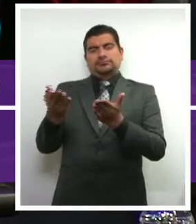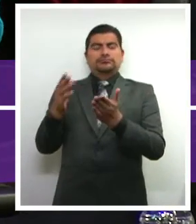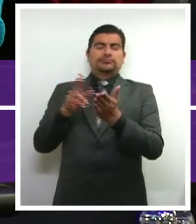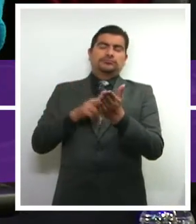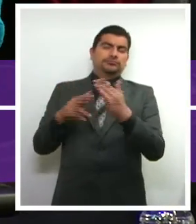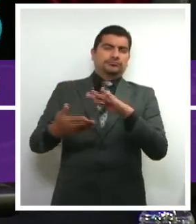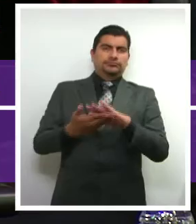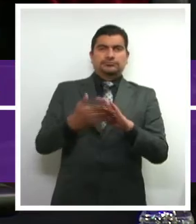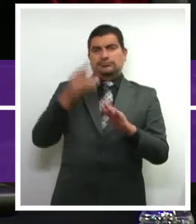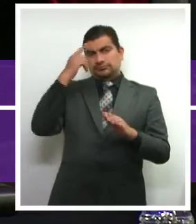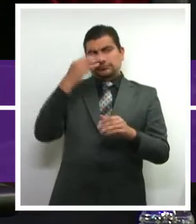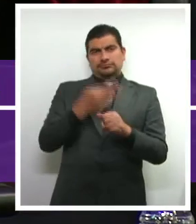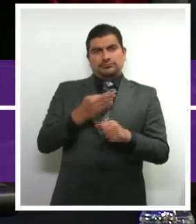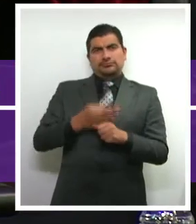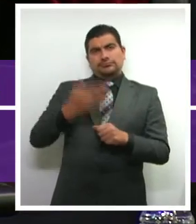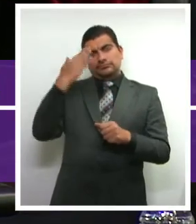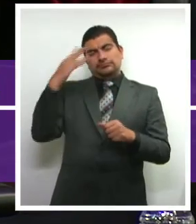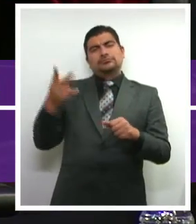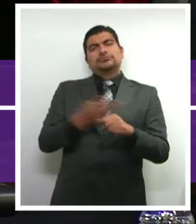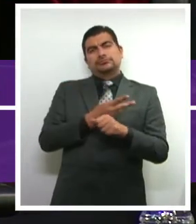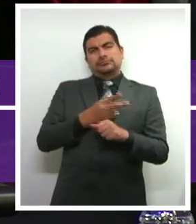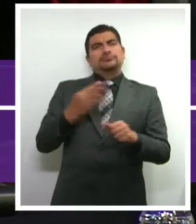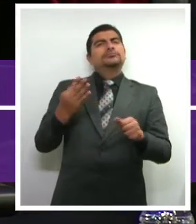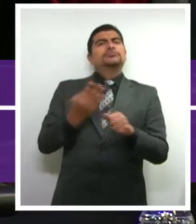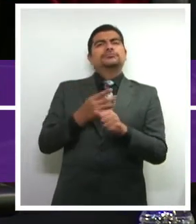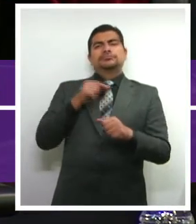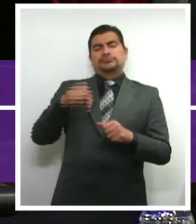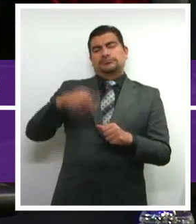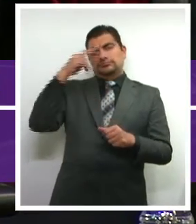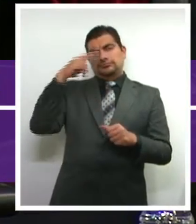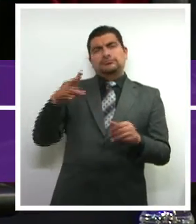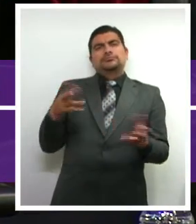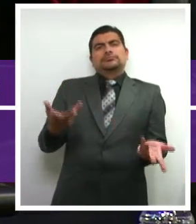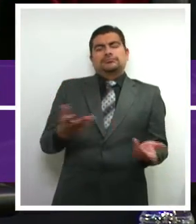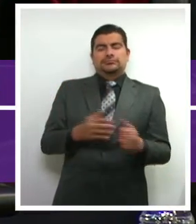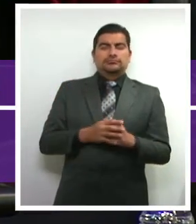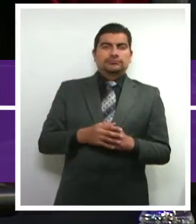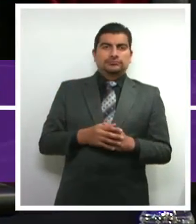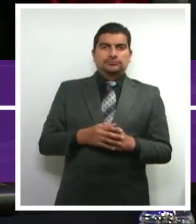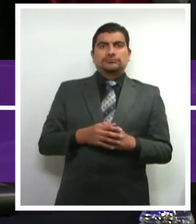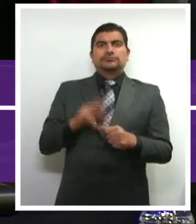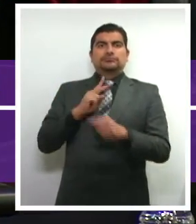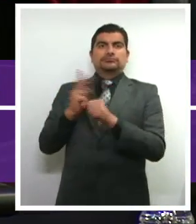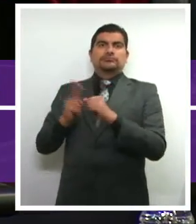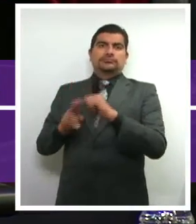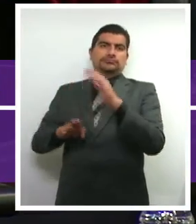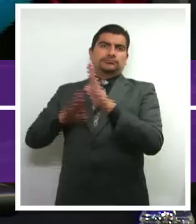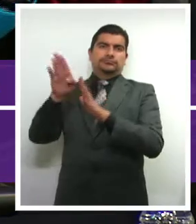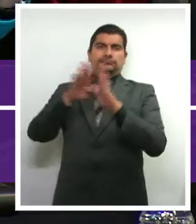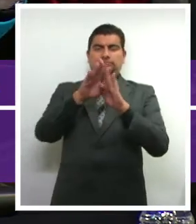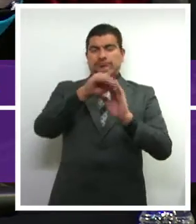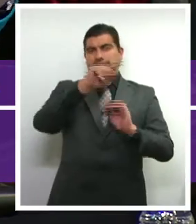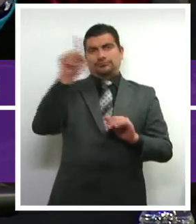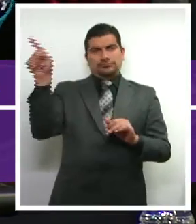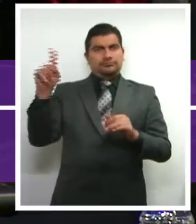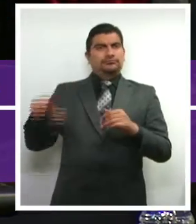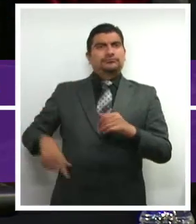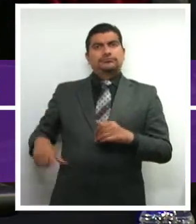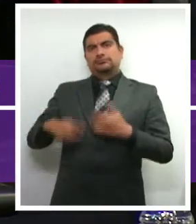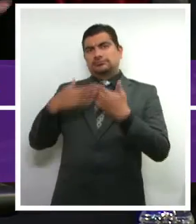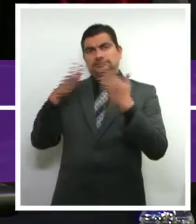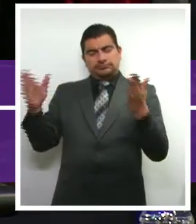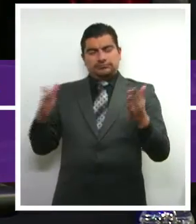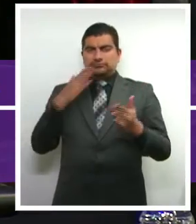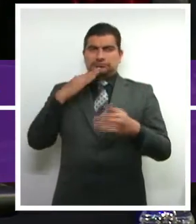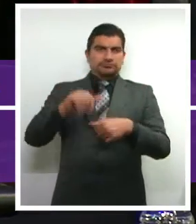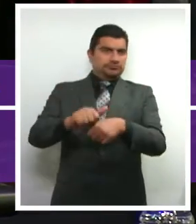sí mencionar lo que está sucediendo en México. En los países más avanzados, el gobierno abierto es un